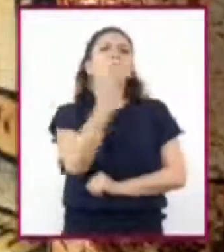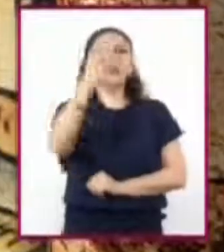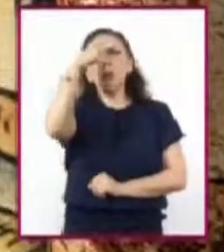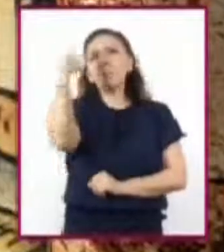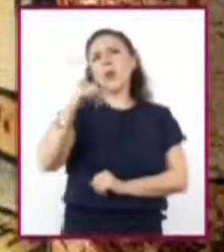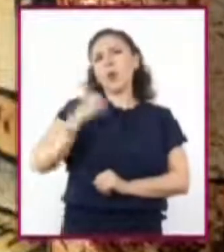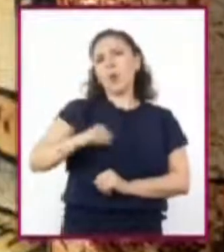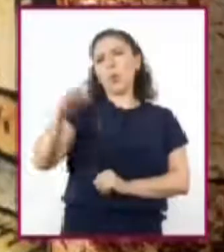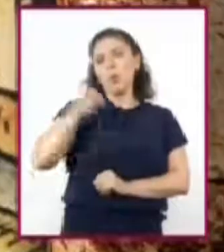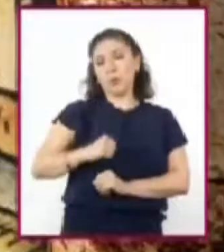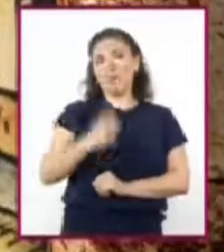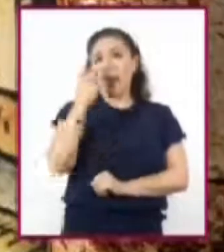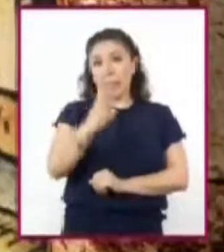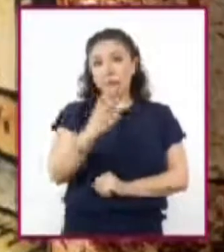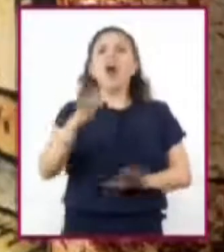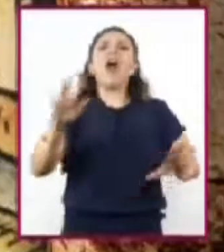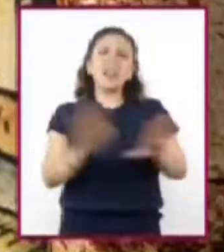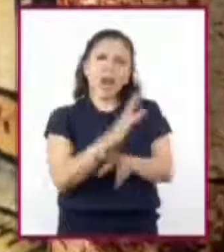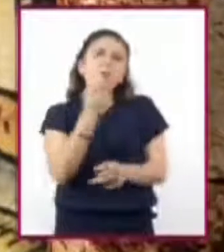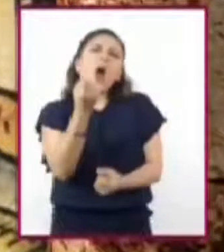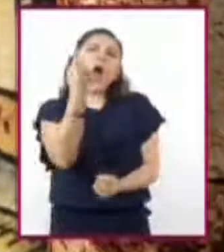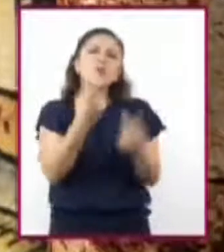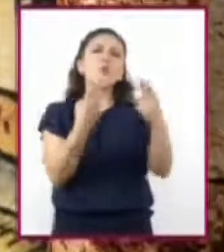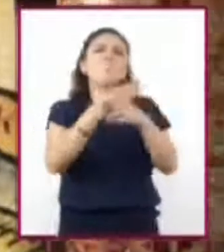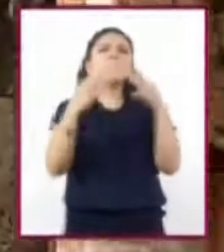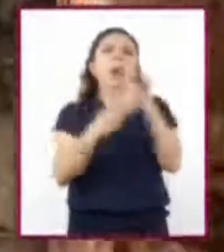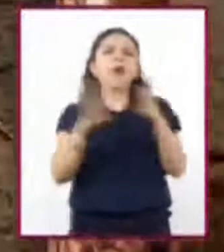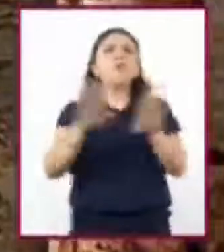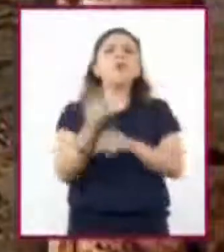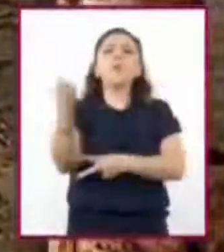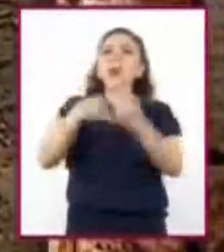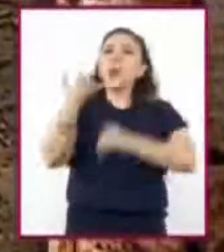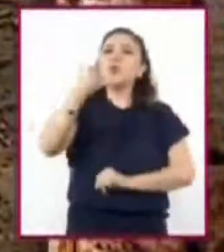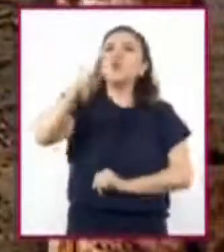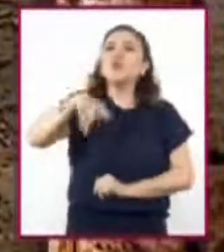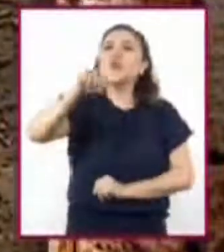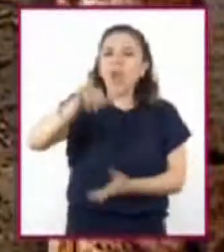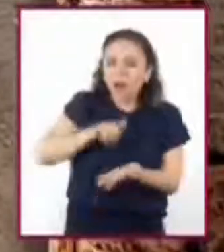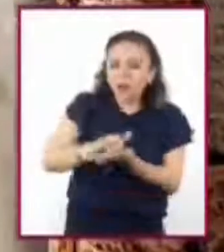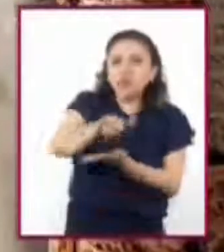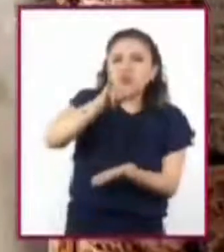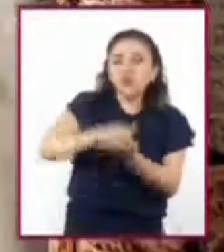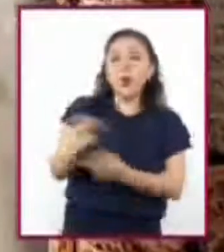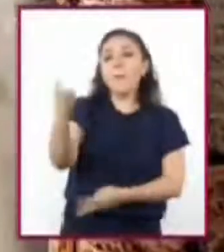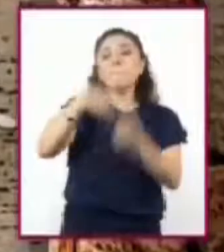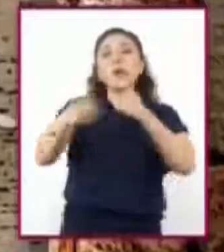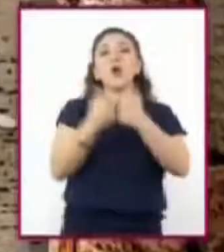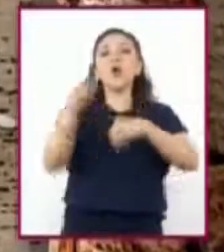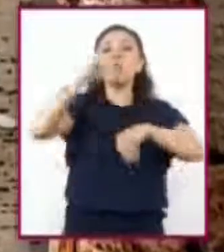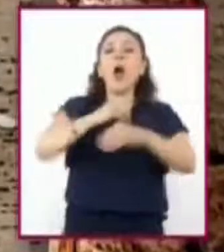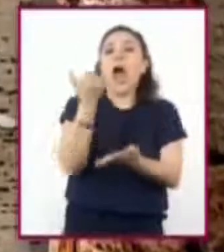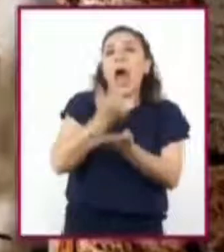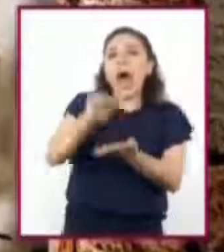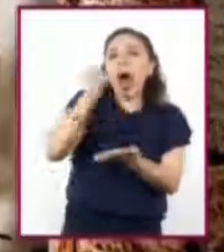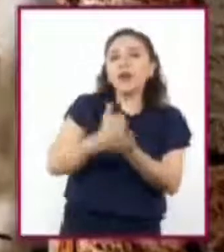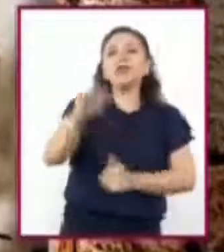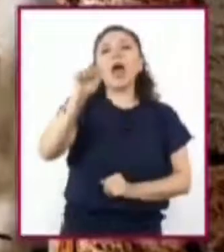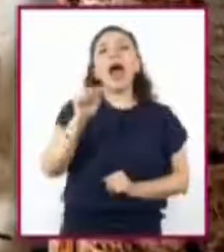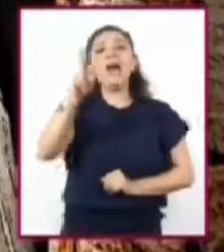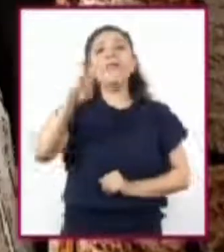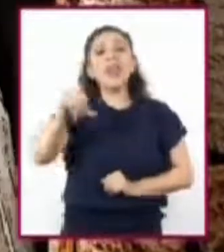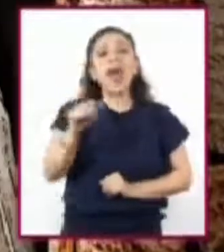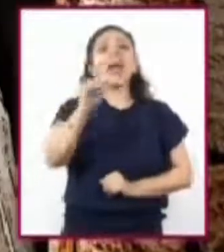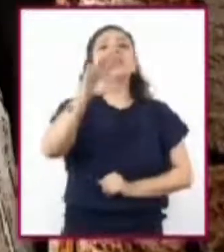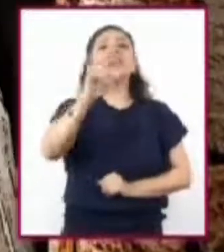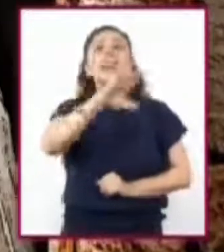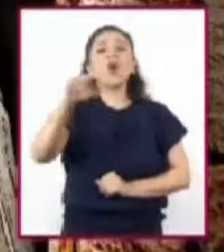antiguo. Modificaron algunas herramientas con la llegada de la yunta e introdujeron trigo, arroz, avena y caña